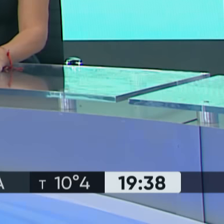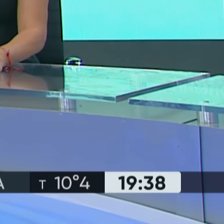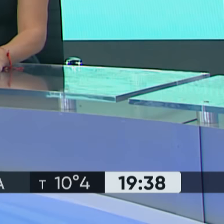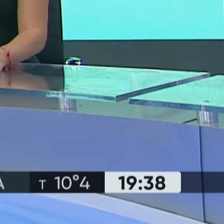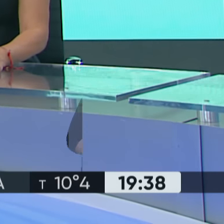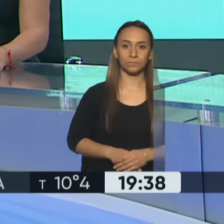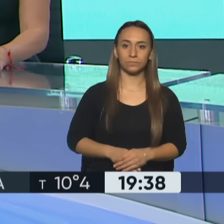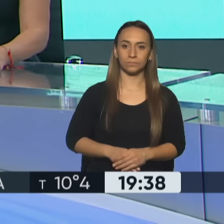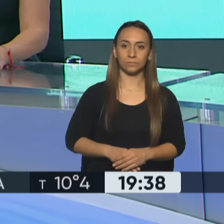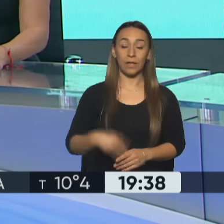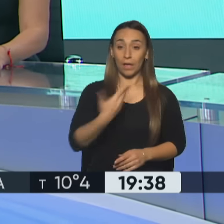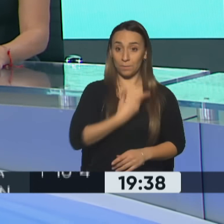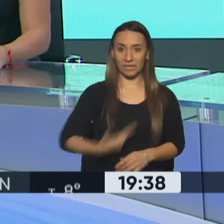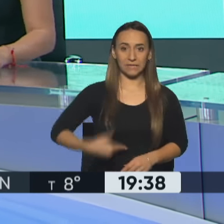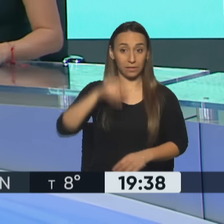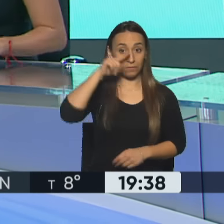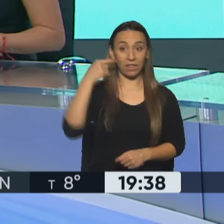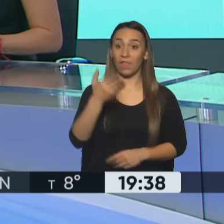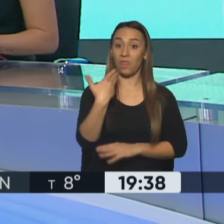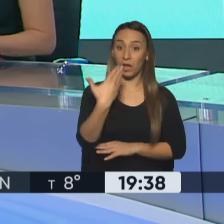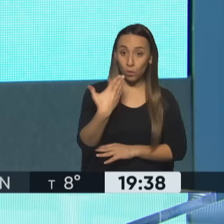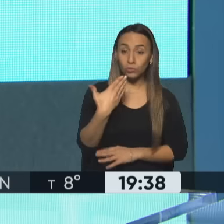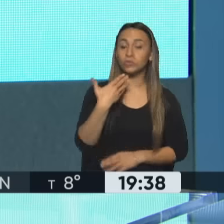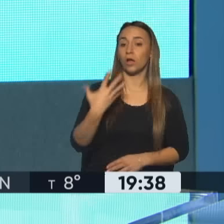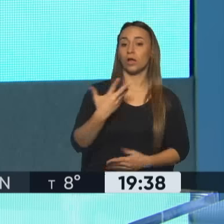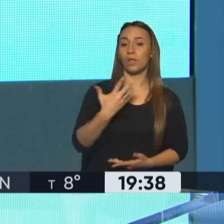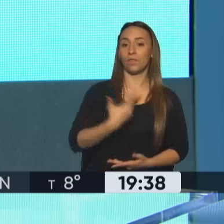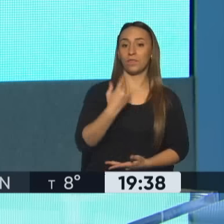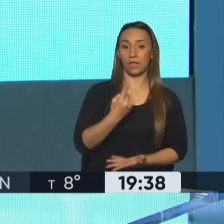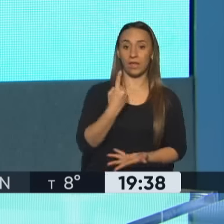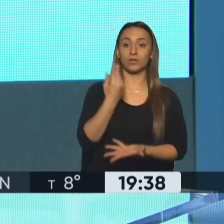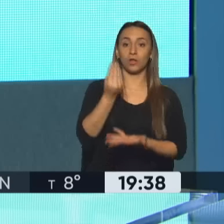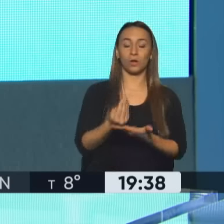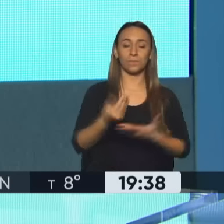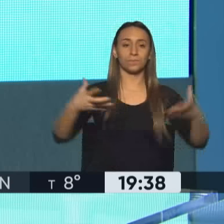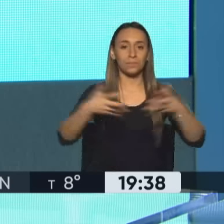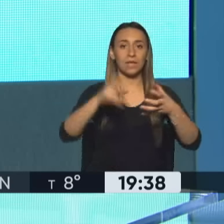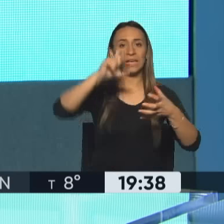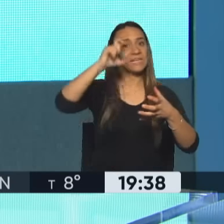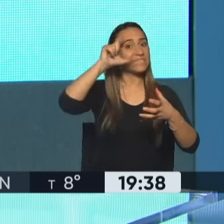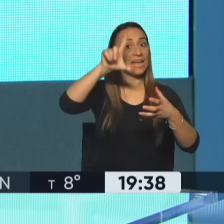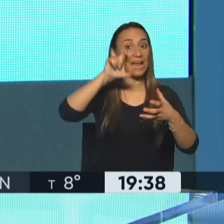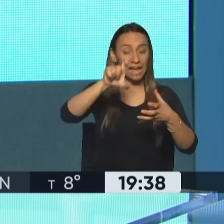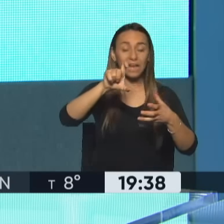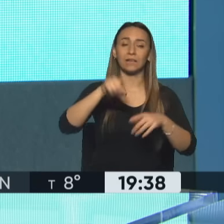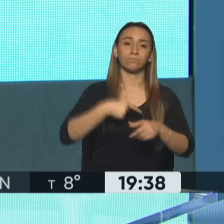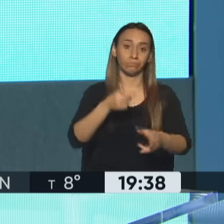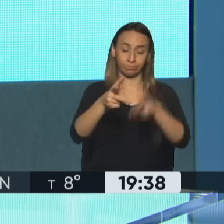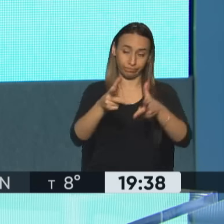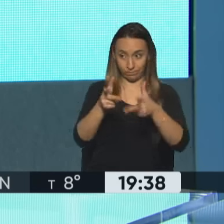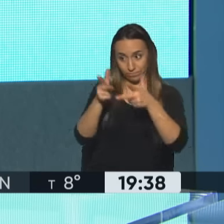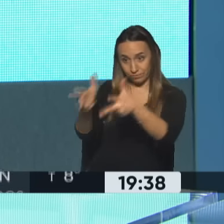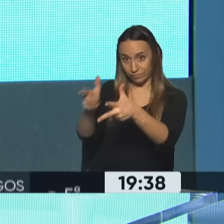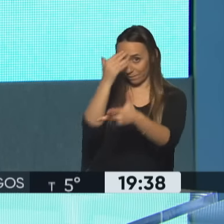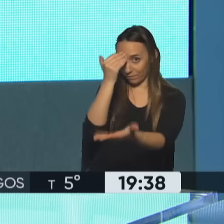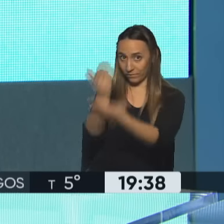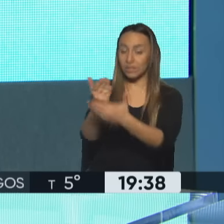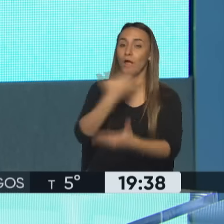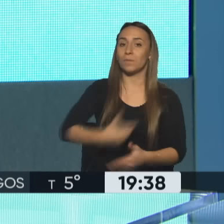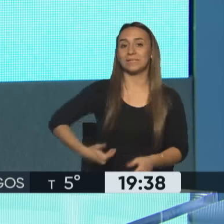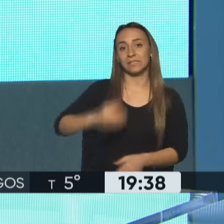el discurso del presidente alberto fernández como titular de la celac interpeló al presidente de eeuu by den